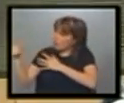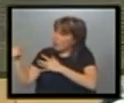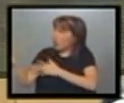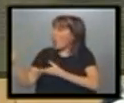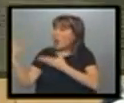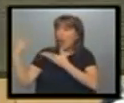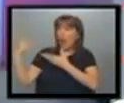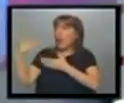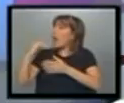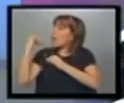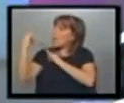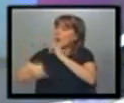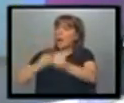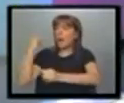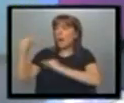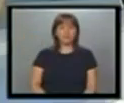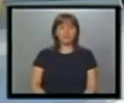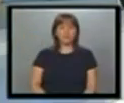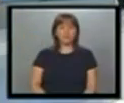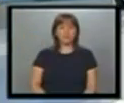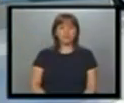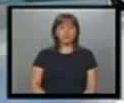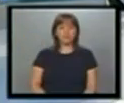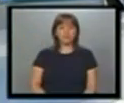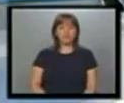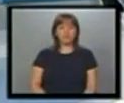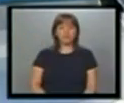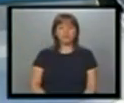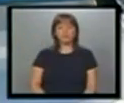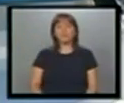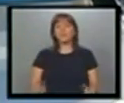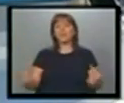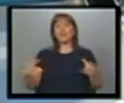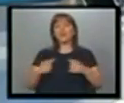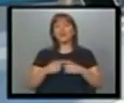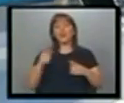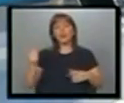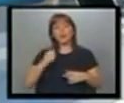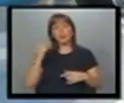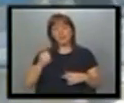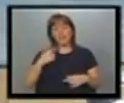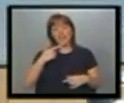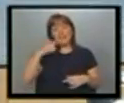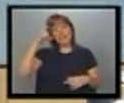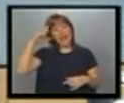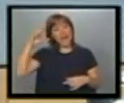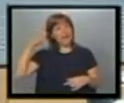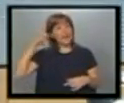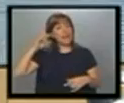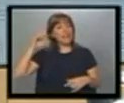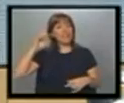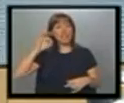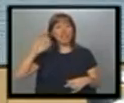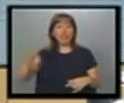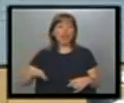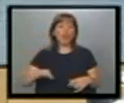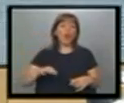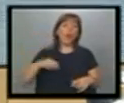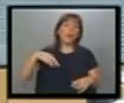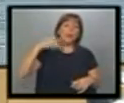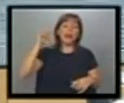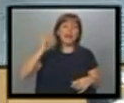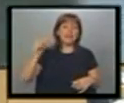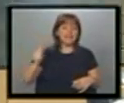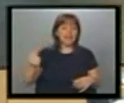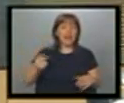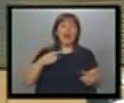Daniel. Bueno, vamos a seguir con esa cuestión. Reunión clave entre Sergio Massa y Miguel Ángel Pichetto. Y el tema tiene